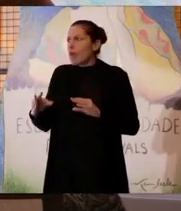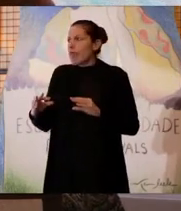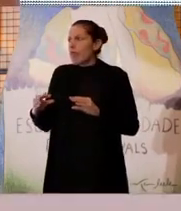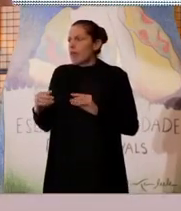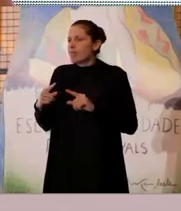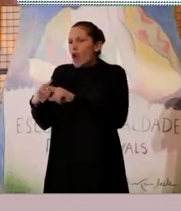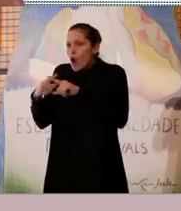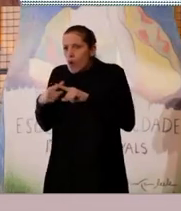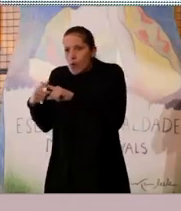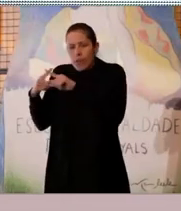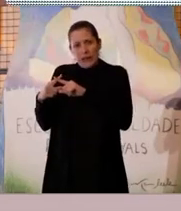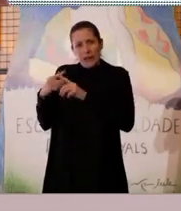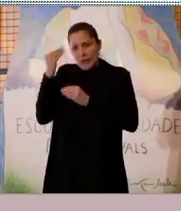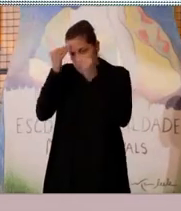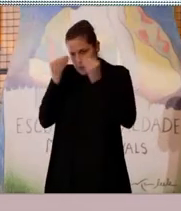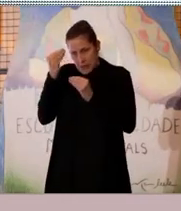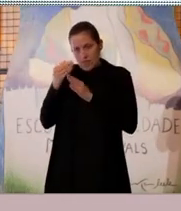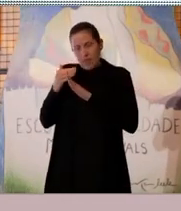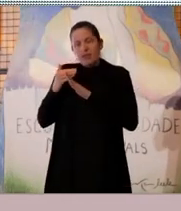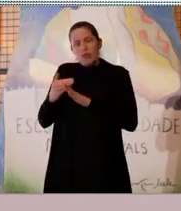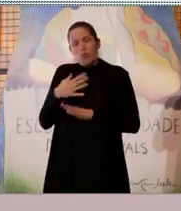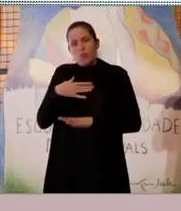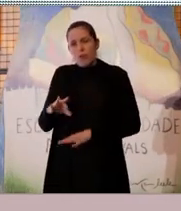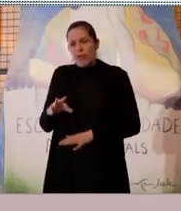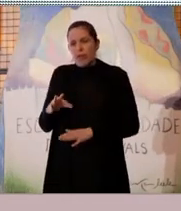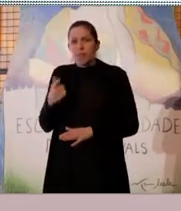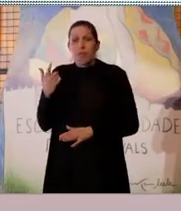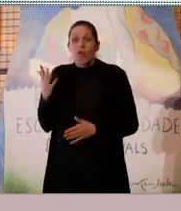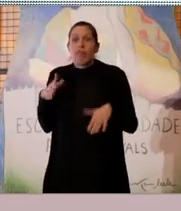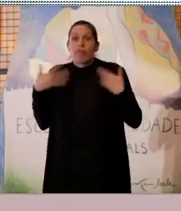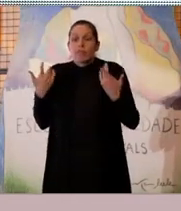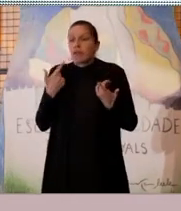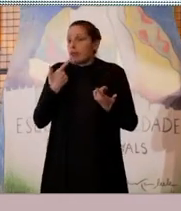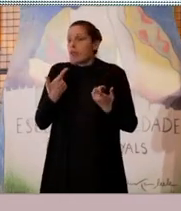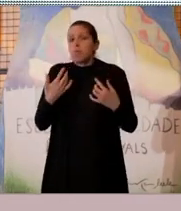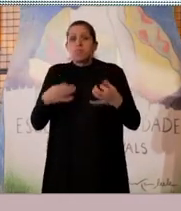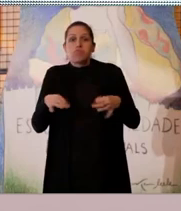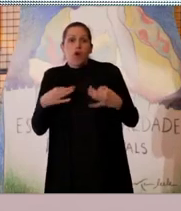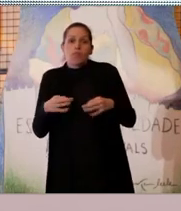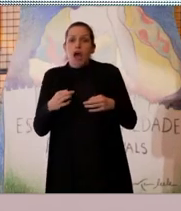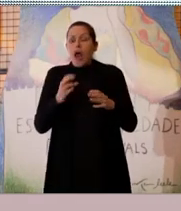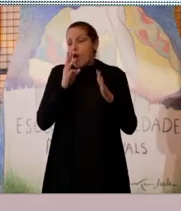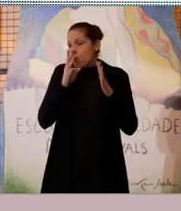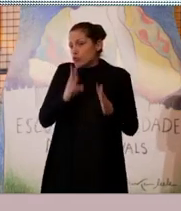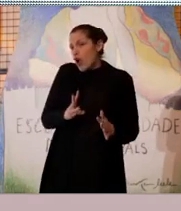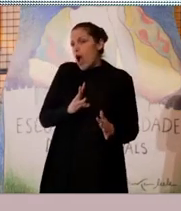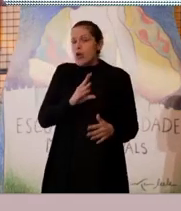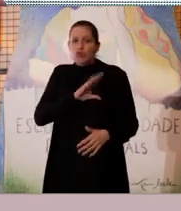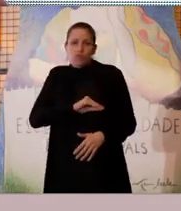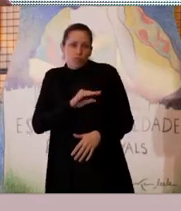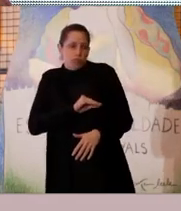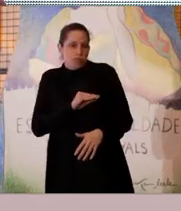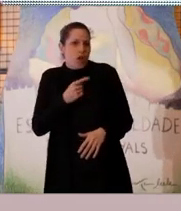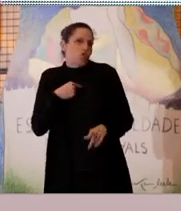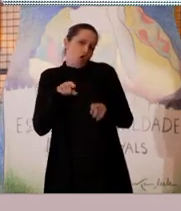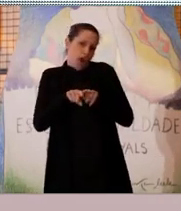suponte en todo lo demás Y de repente te vienen con que les parece normal pasarse ocho años dando de mamar y cuidando bien Yo